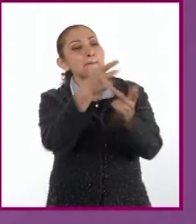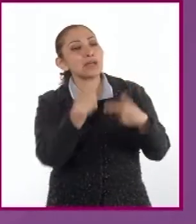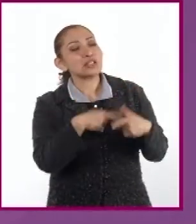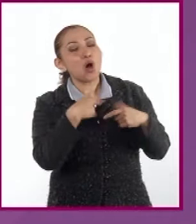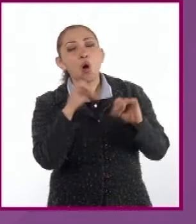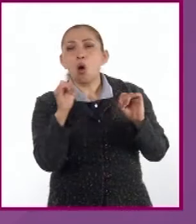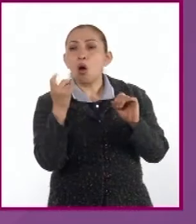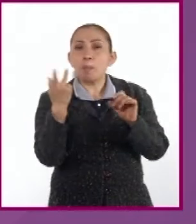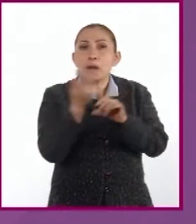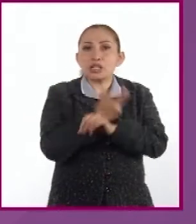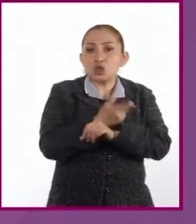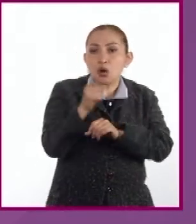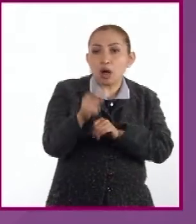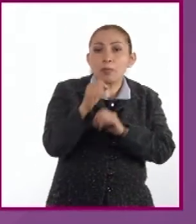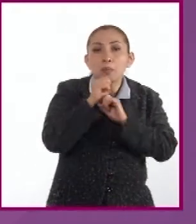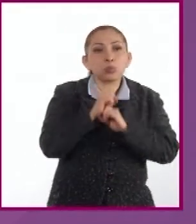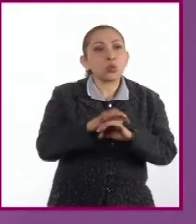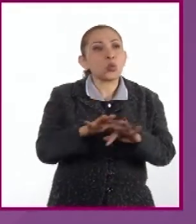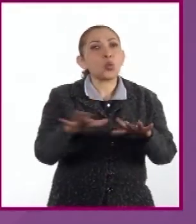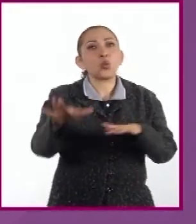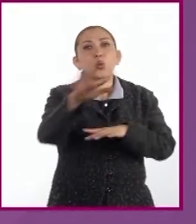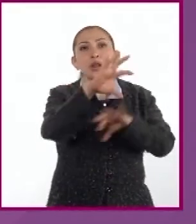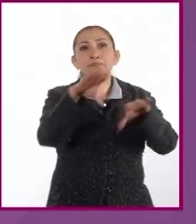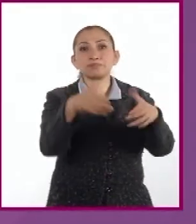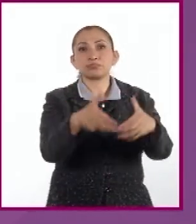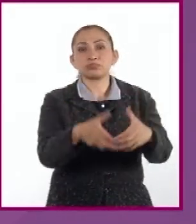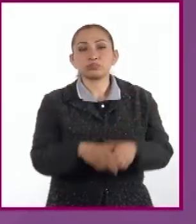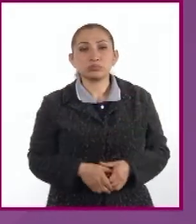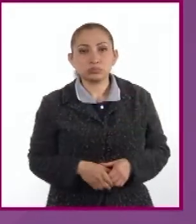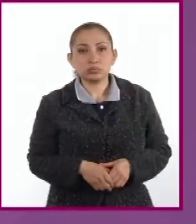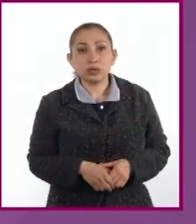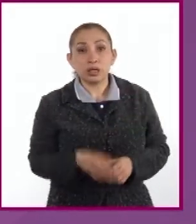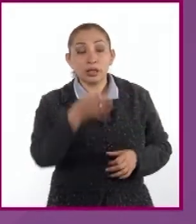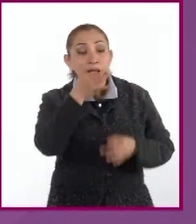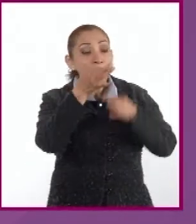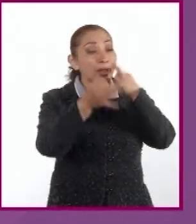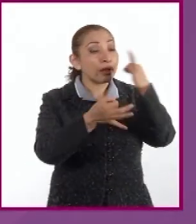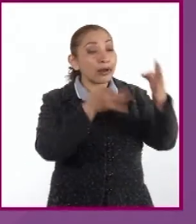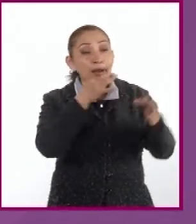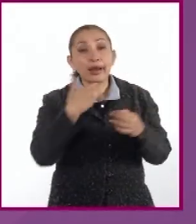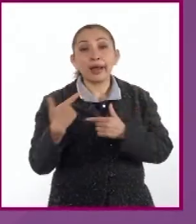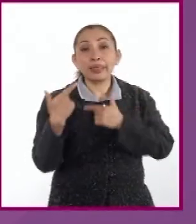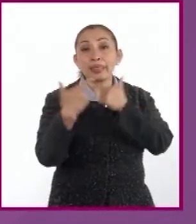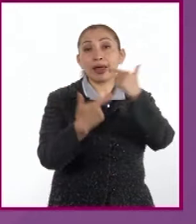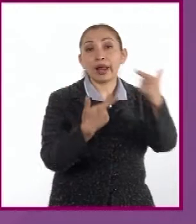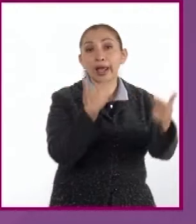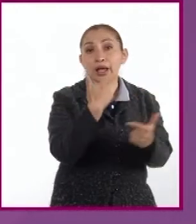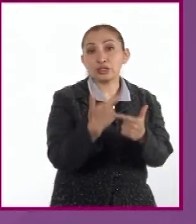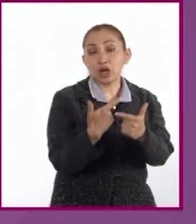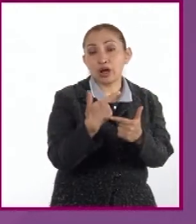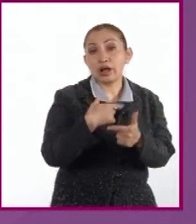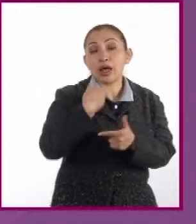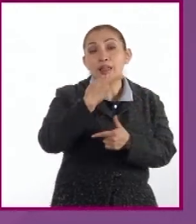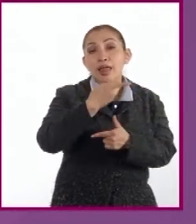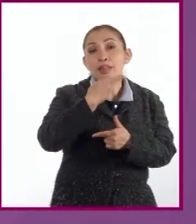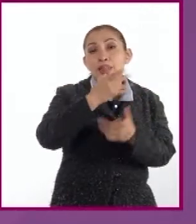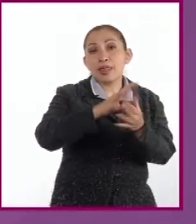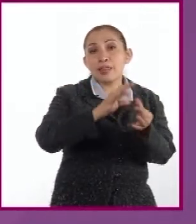que alcanzan resonancia en la comunidad. Se transmiten de generación mayormente de manera oral.